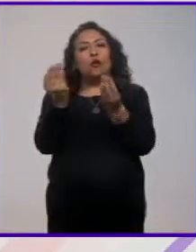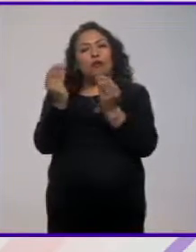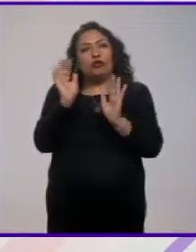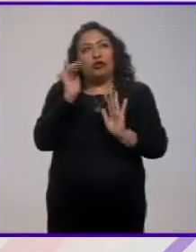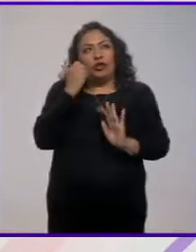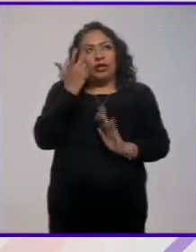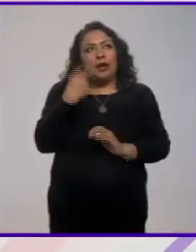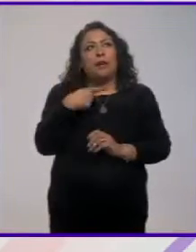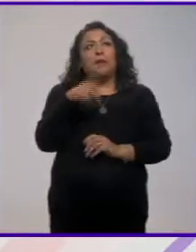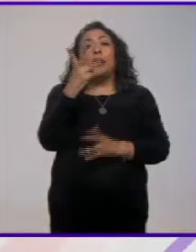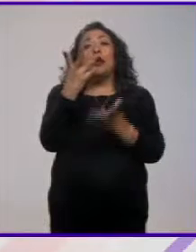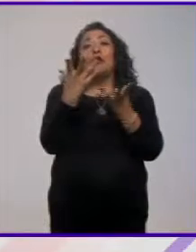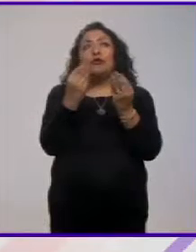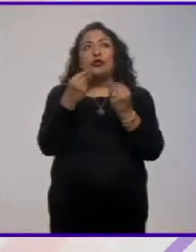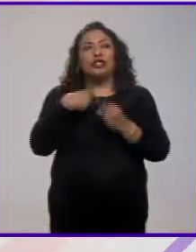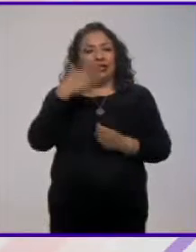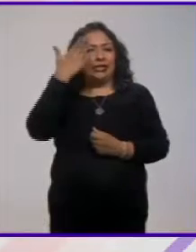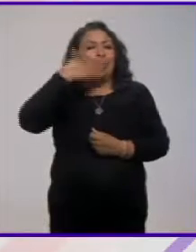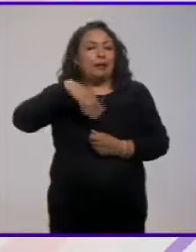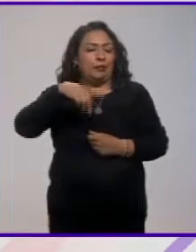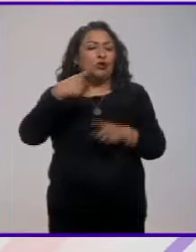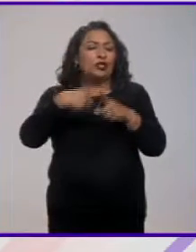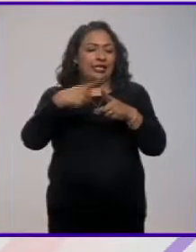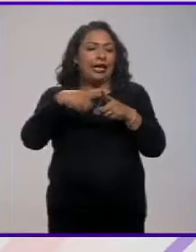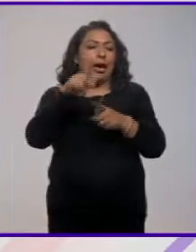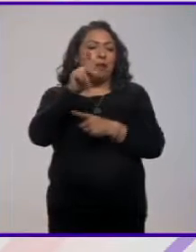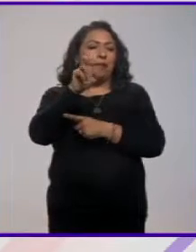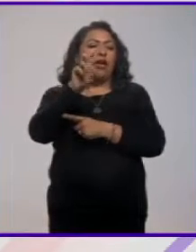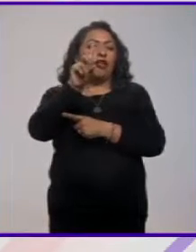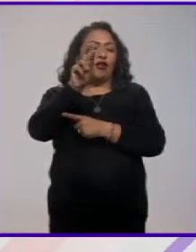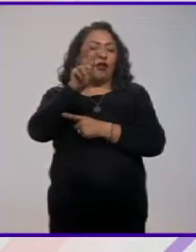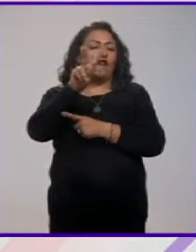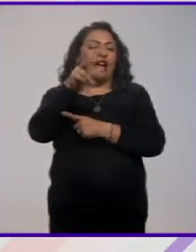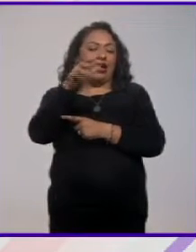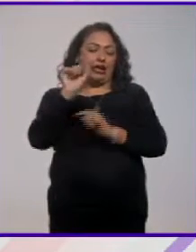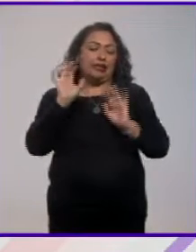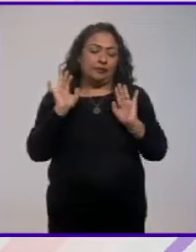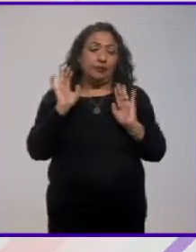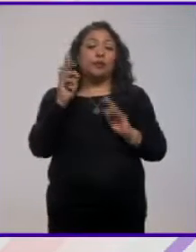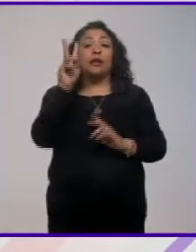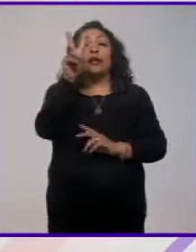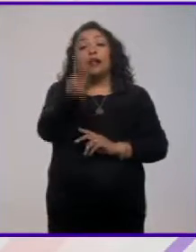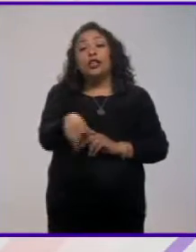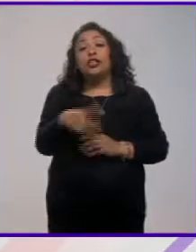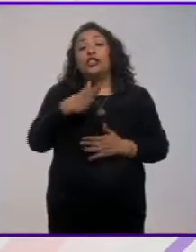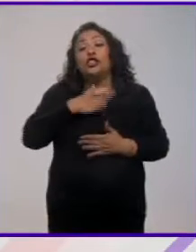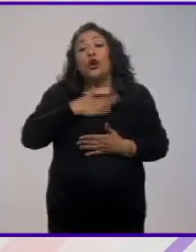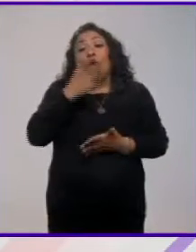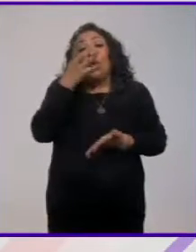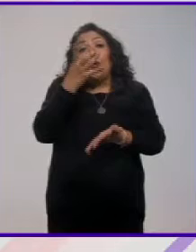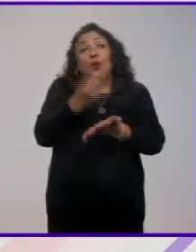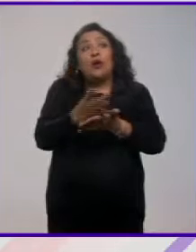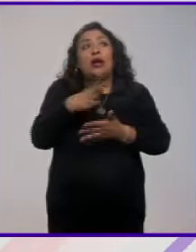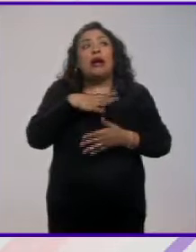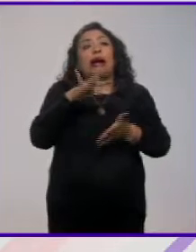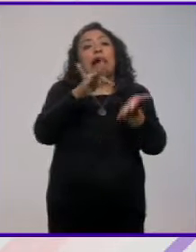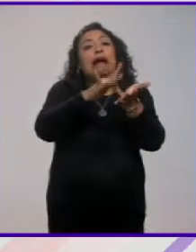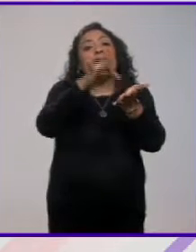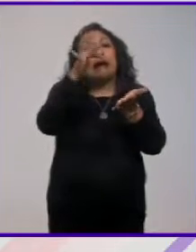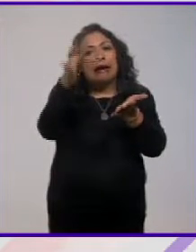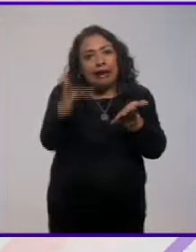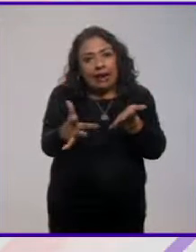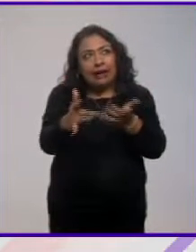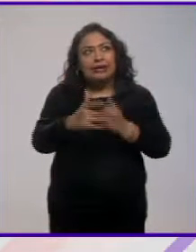pero muchos sí sabemos. De todos modos, yo nomás tengo